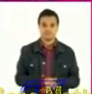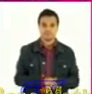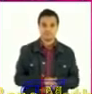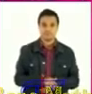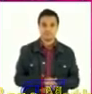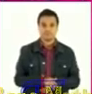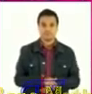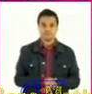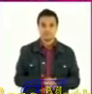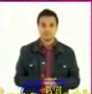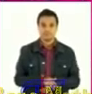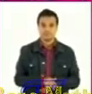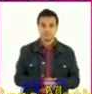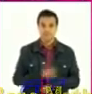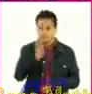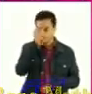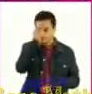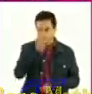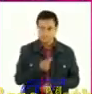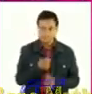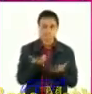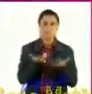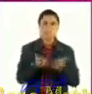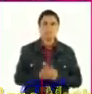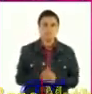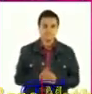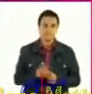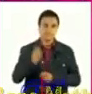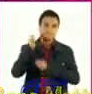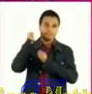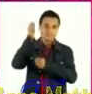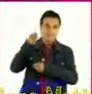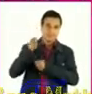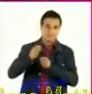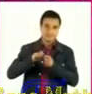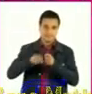¿Se acuerdan qué iba a hacer en la laguna? Iba a pescar. Tienes razón.